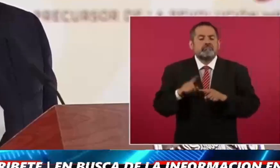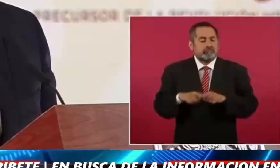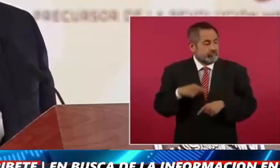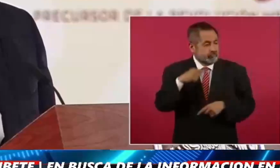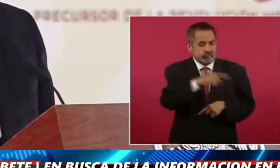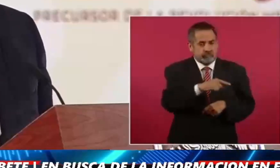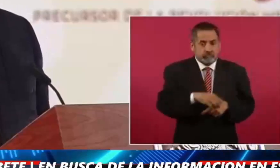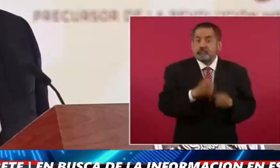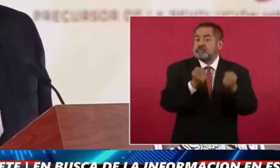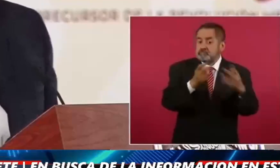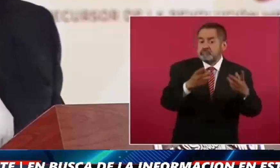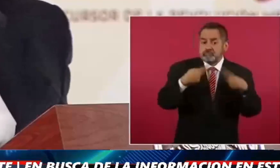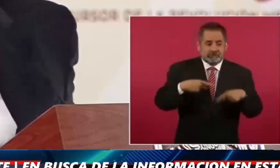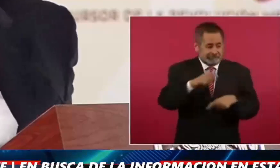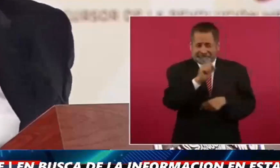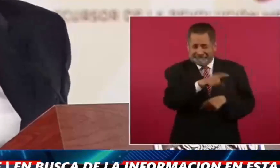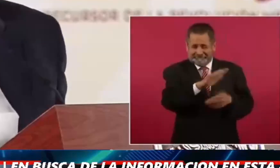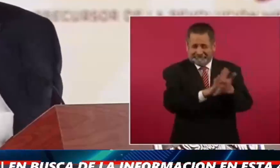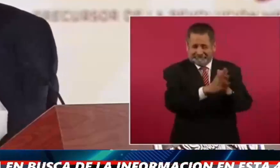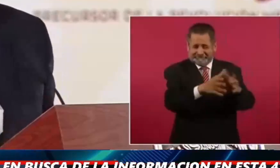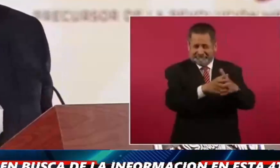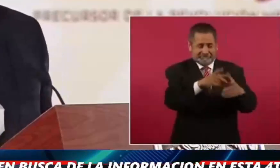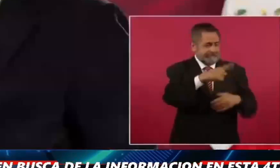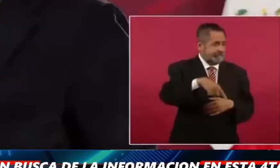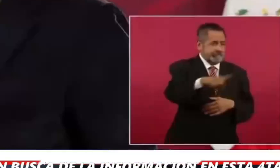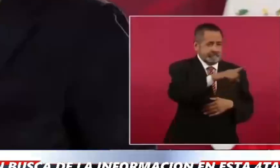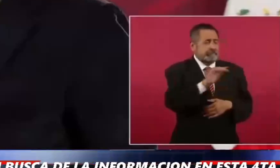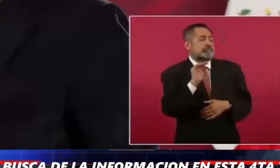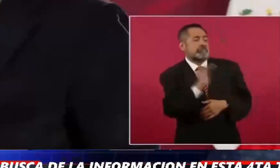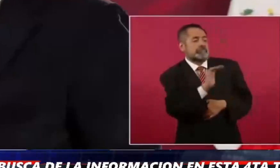De que lo fueron a ver los mismos